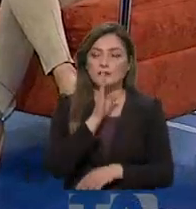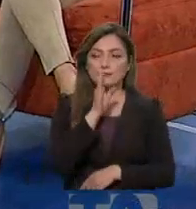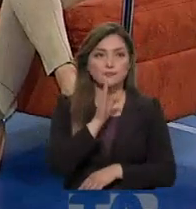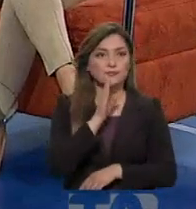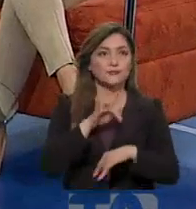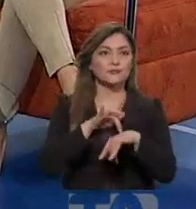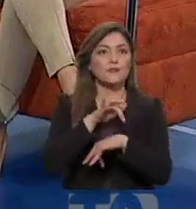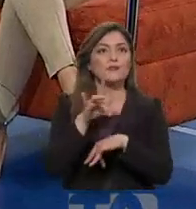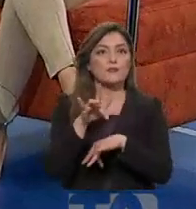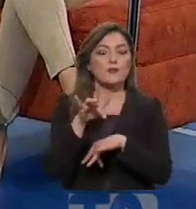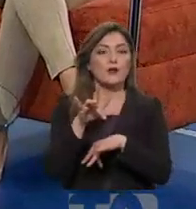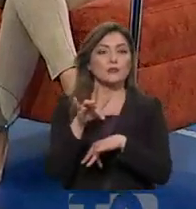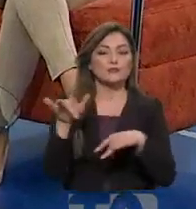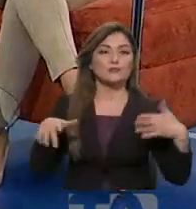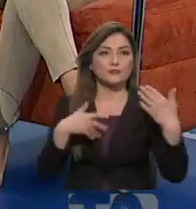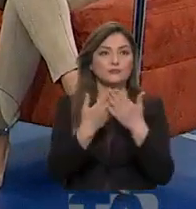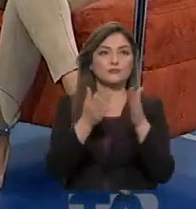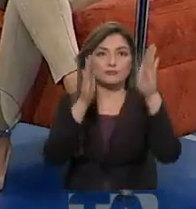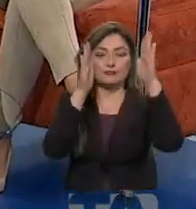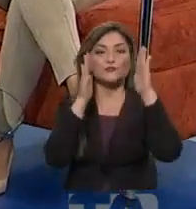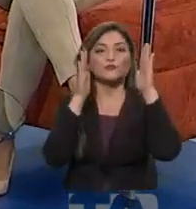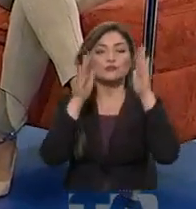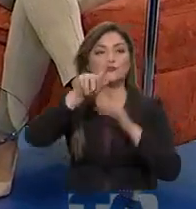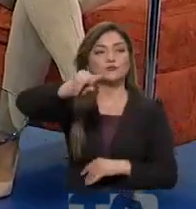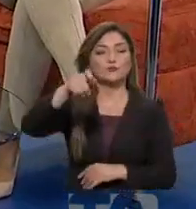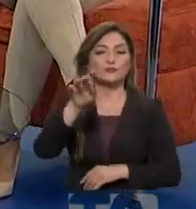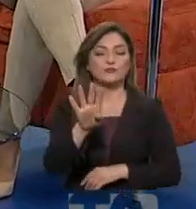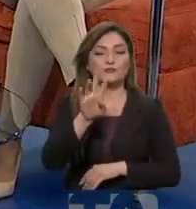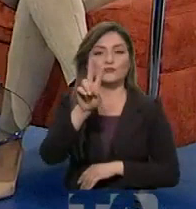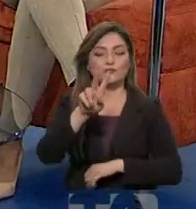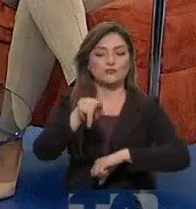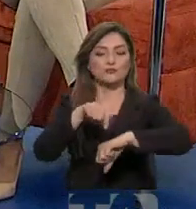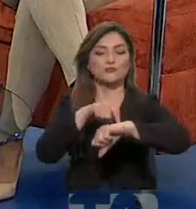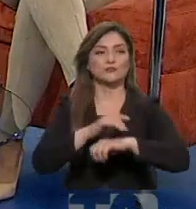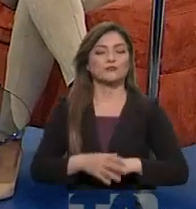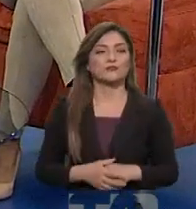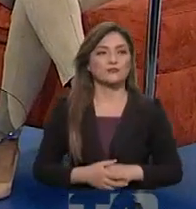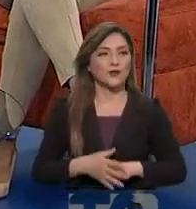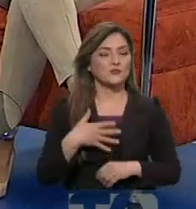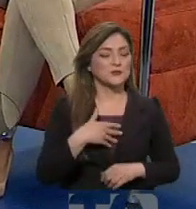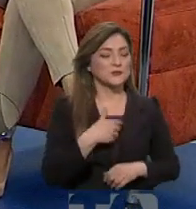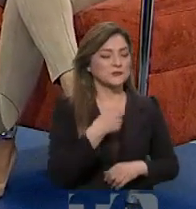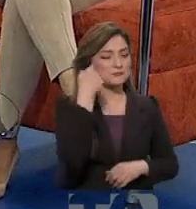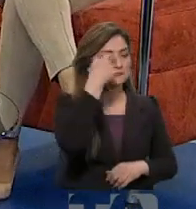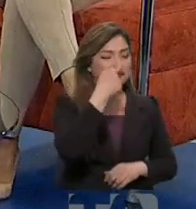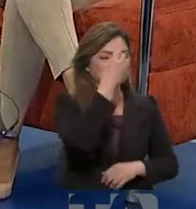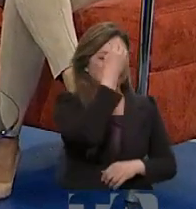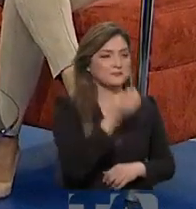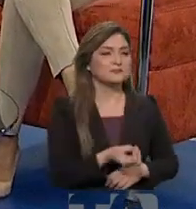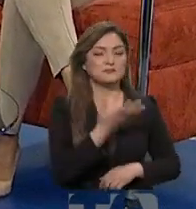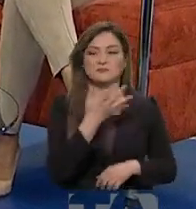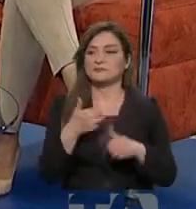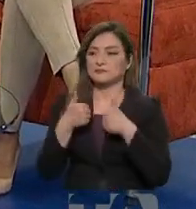siempre madrugar junto a nosotros y estar pendientes de la señal de 24 horas. ¿Cómo estás, Isa? Buenos días. Muy bien, Helen,